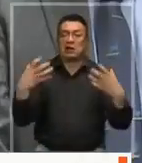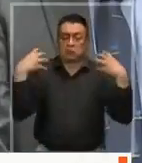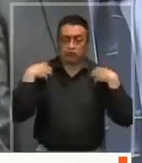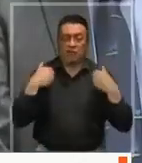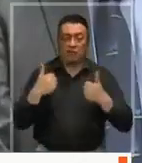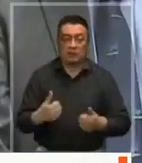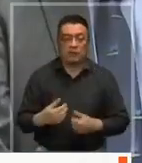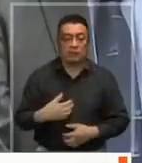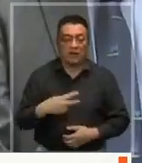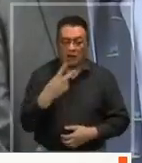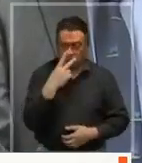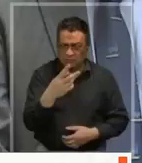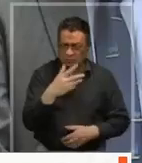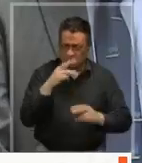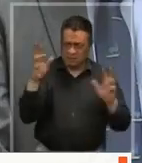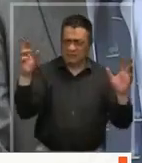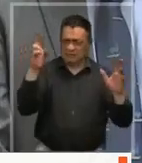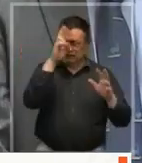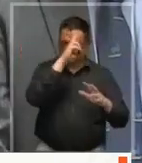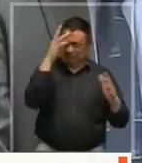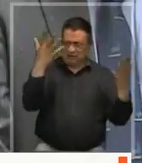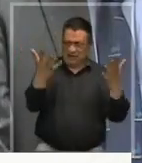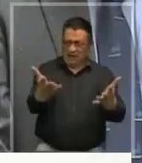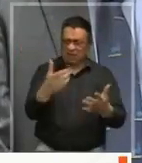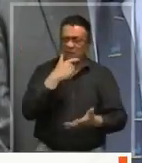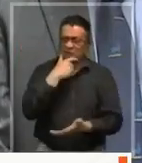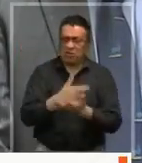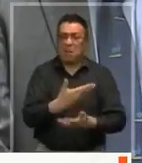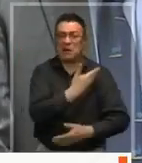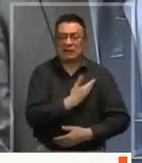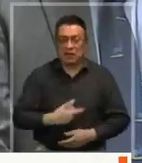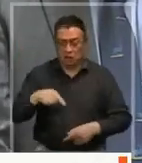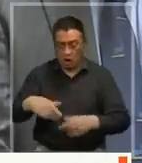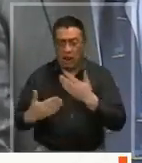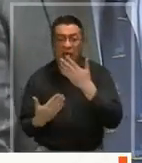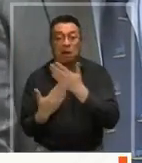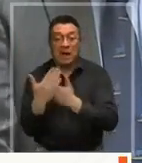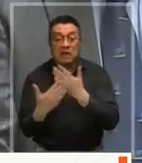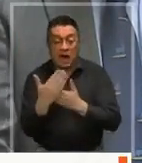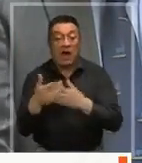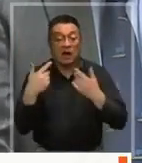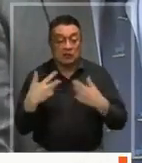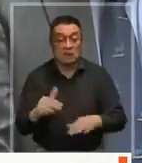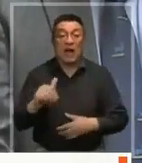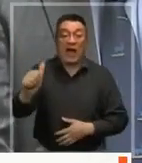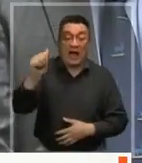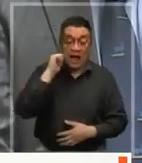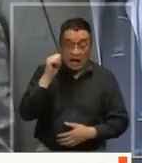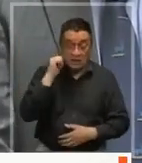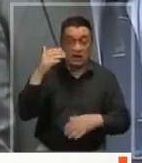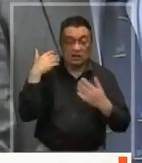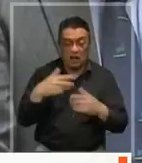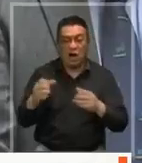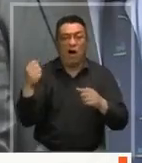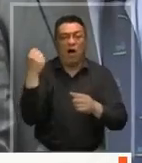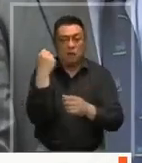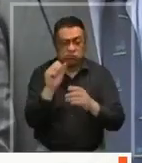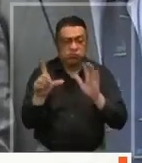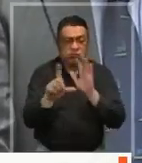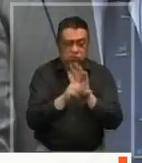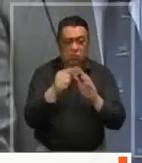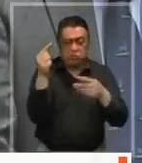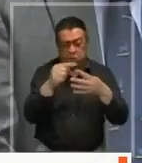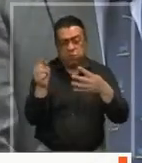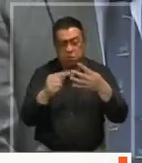Parece increíble que el presidente Boric hoy día, medio mañana, cuando ayer han acontecido la cantidad de hechos de violencia que padeció el